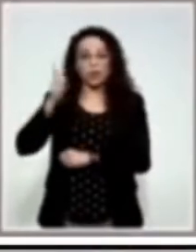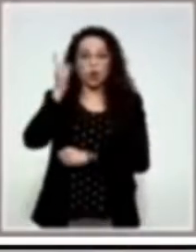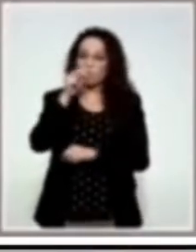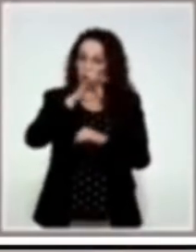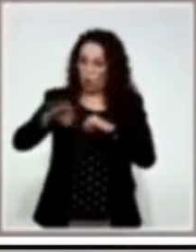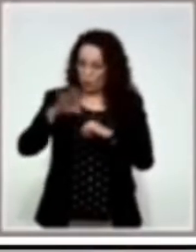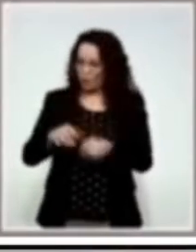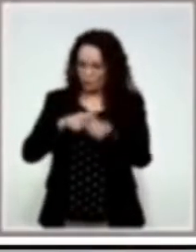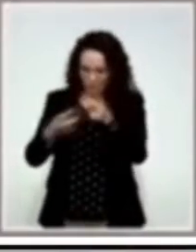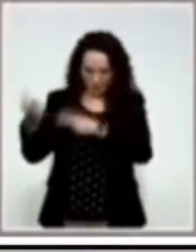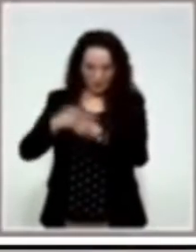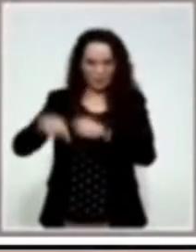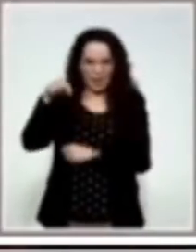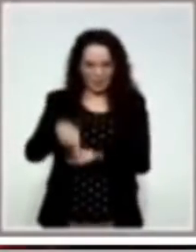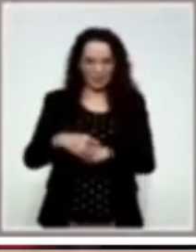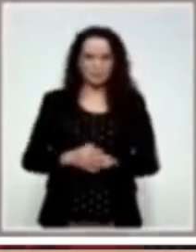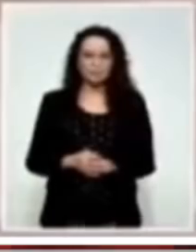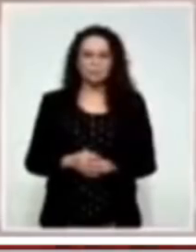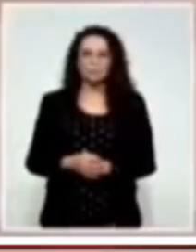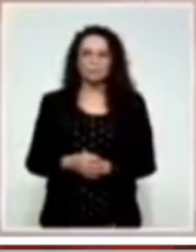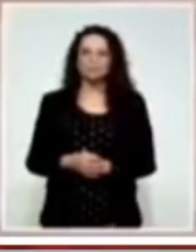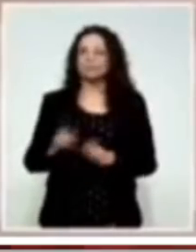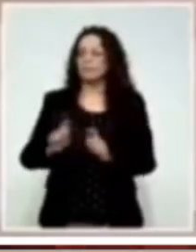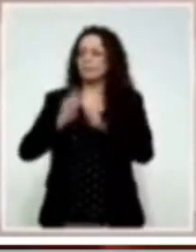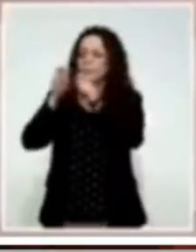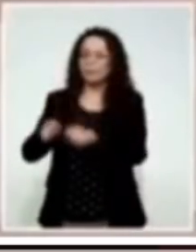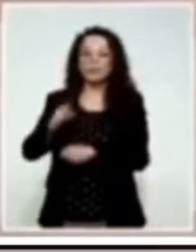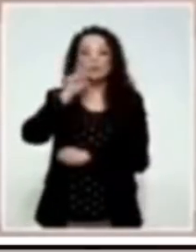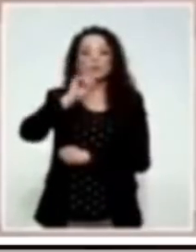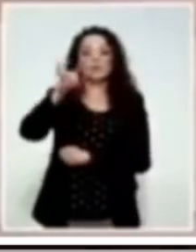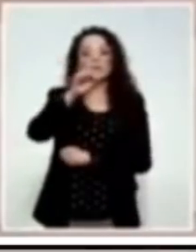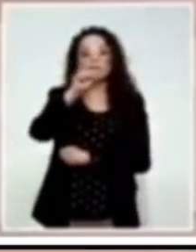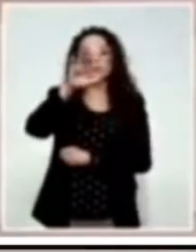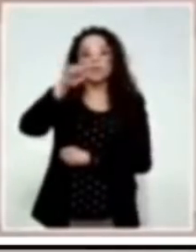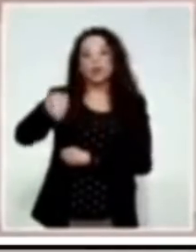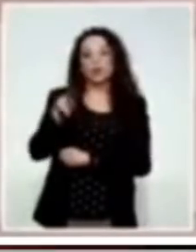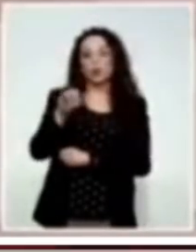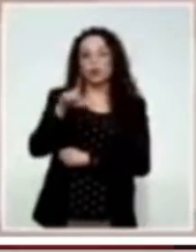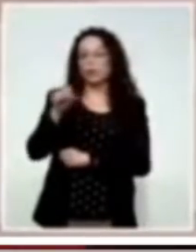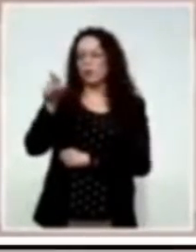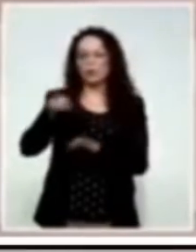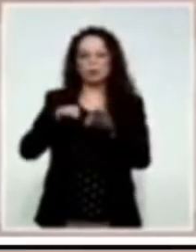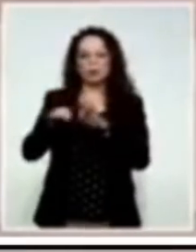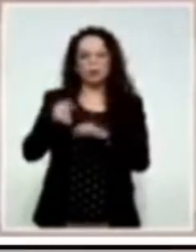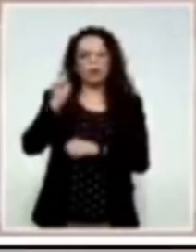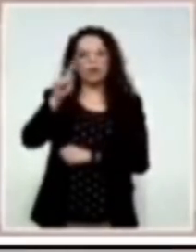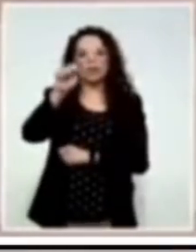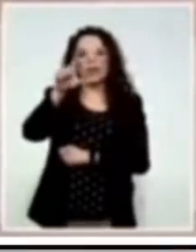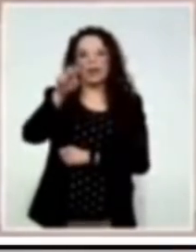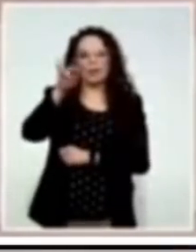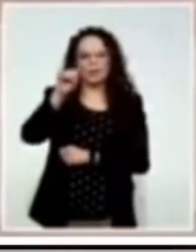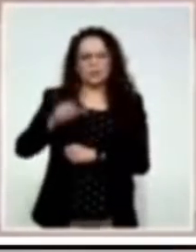vez. Gracias. Gracias. Vamos primero con Jessica Murillo de Televisa, por favor. Gracias, buenas tardes, ministro